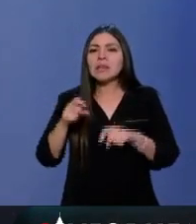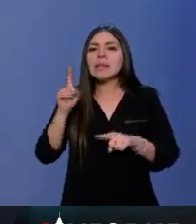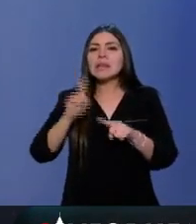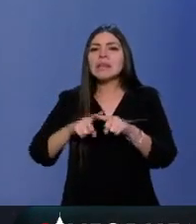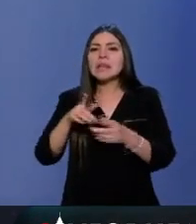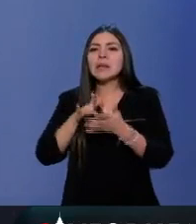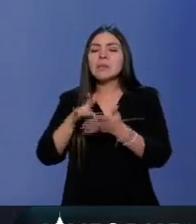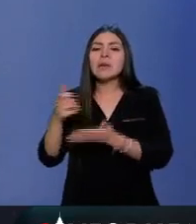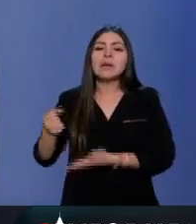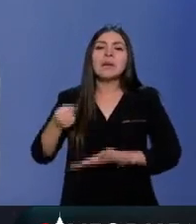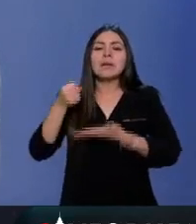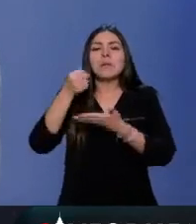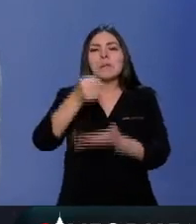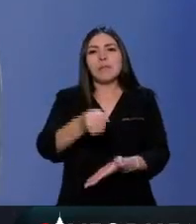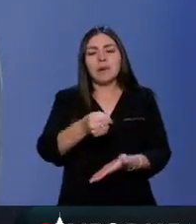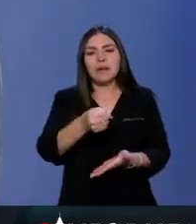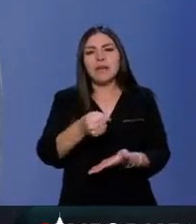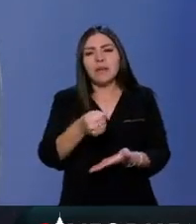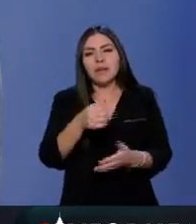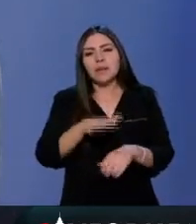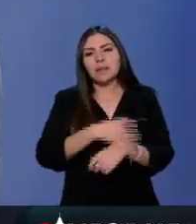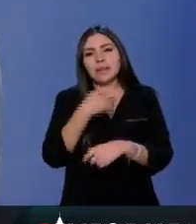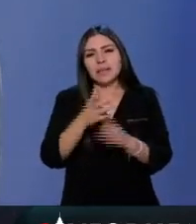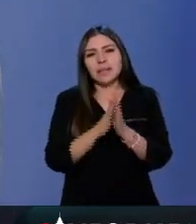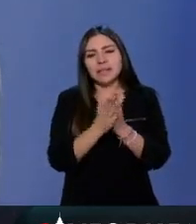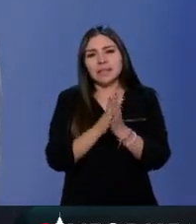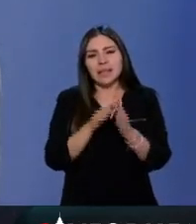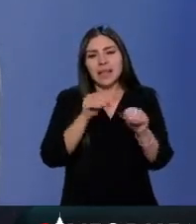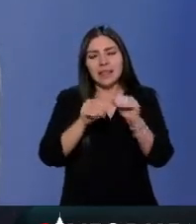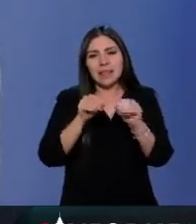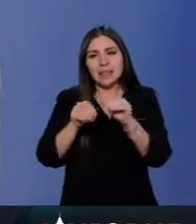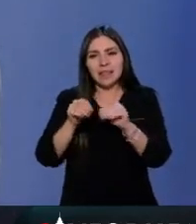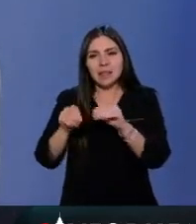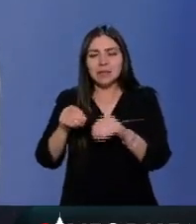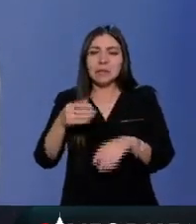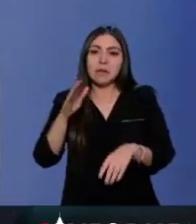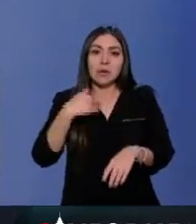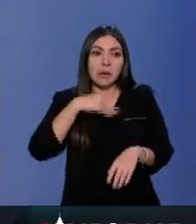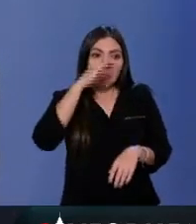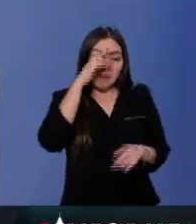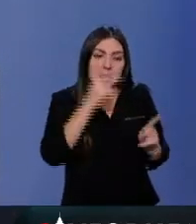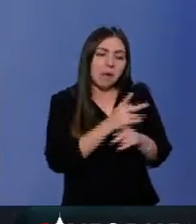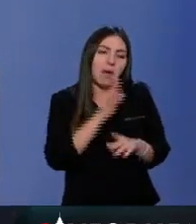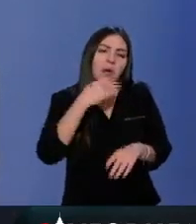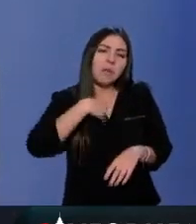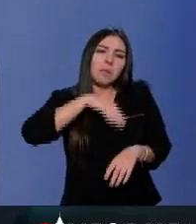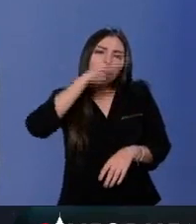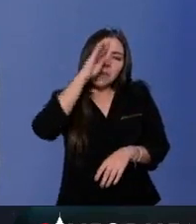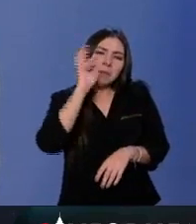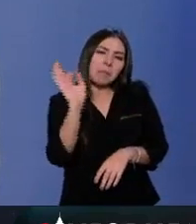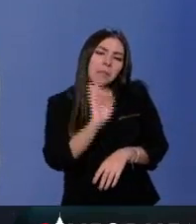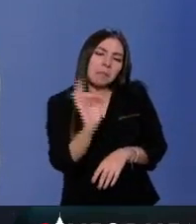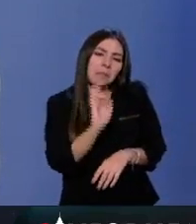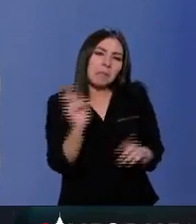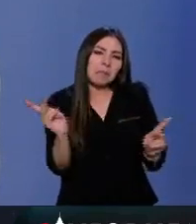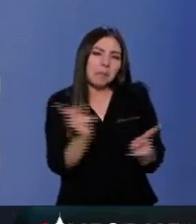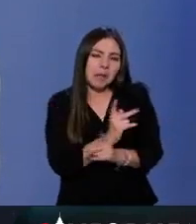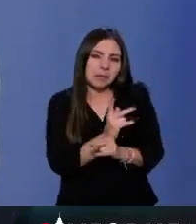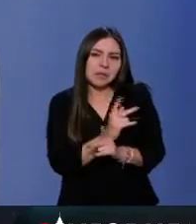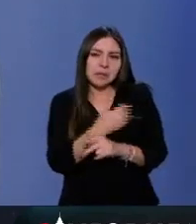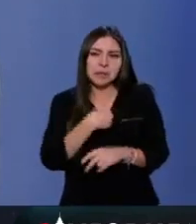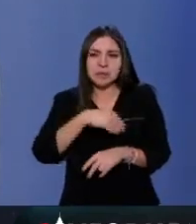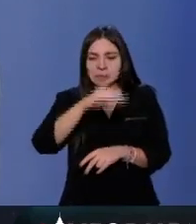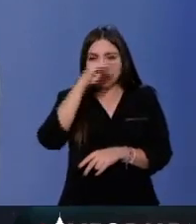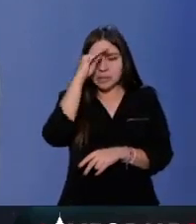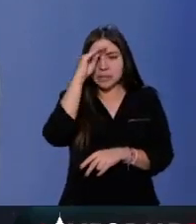Y entonces lo que hizo la editorial, claro, es una hipótesis, no estoy diciendo que así fue, pero todo esto podría llevarnos a esta